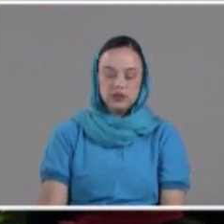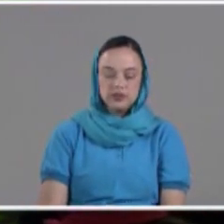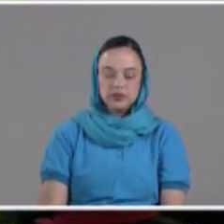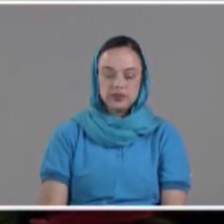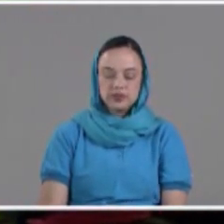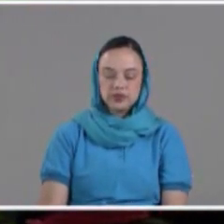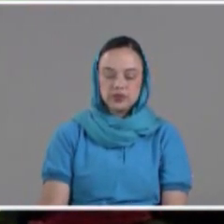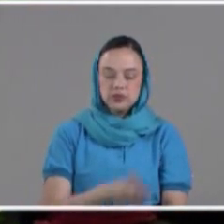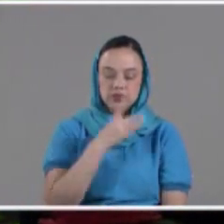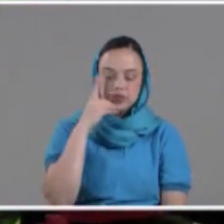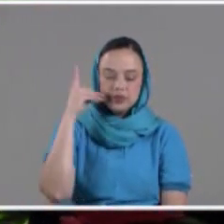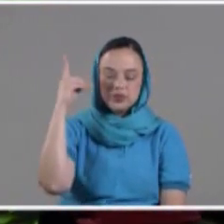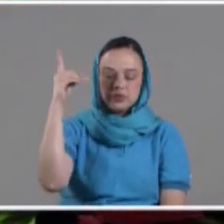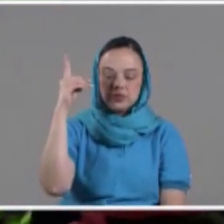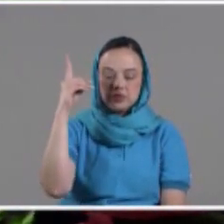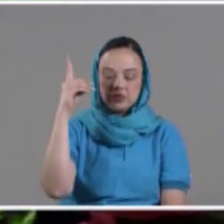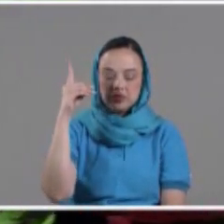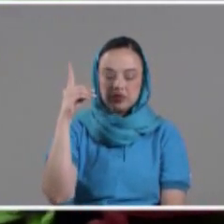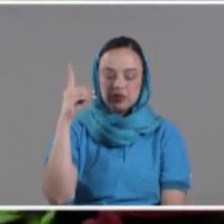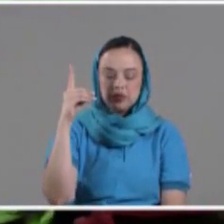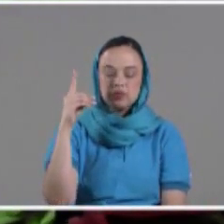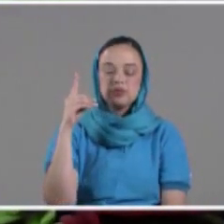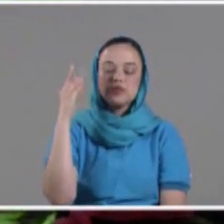y Dios detendrá